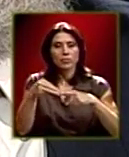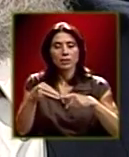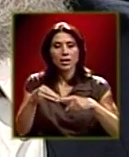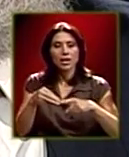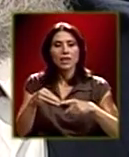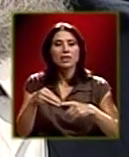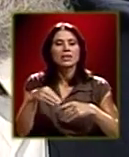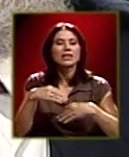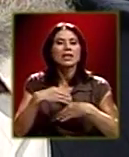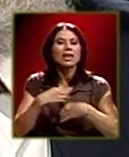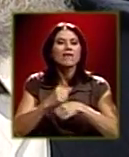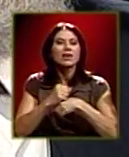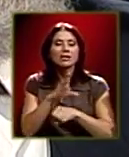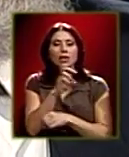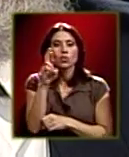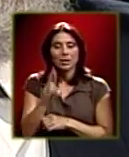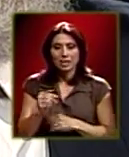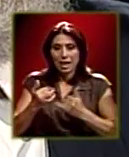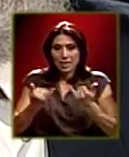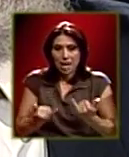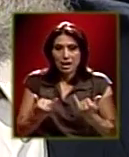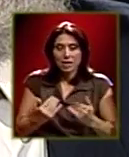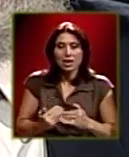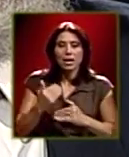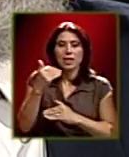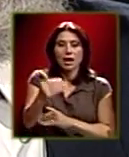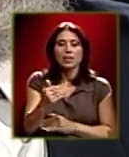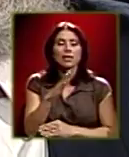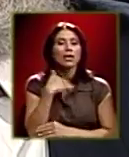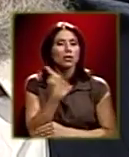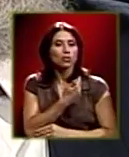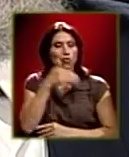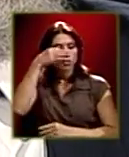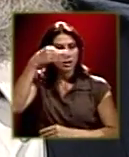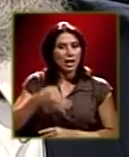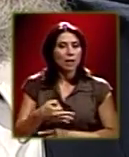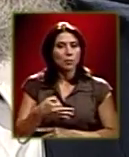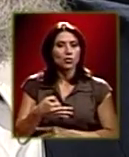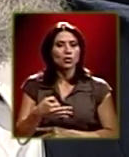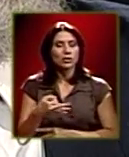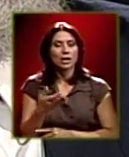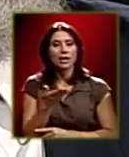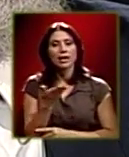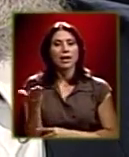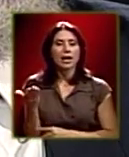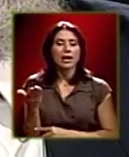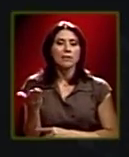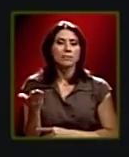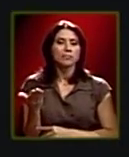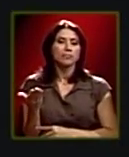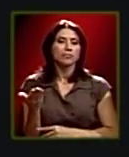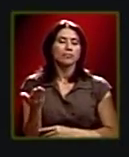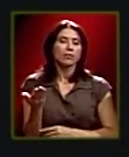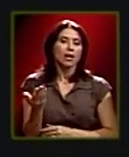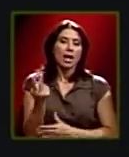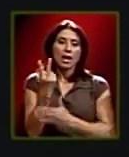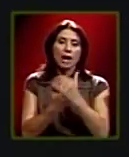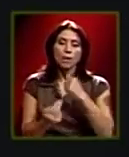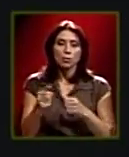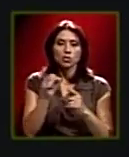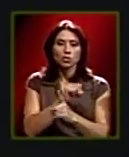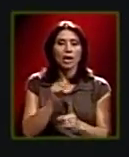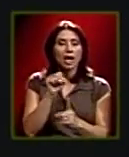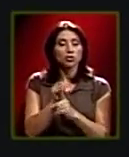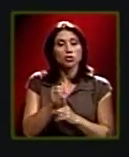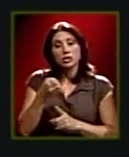ser el país de aquí en adelante. Y nosotros creemos pues, que en cierta manera, en ambos casos,